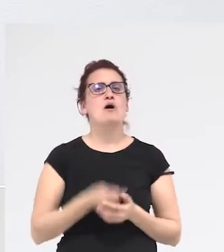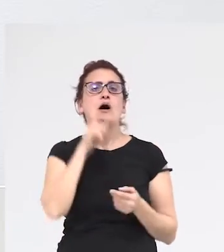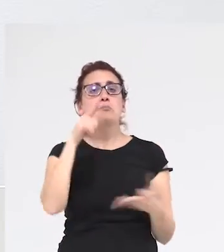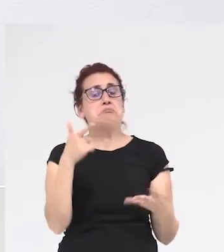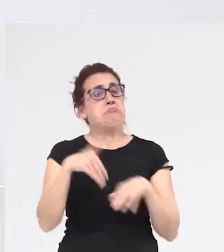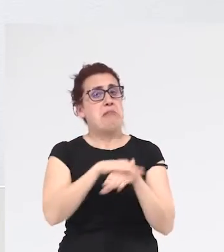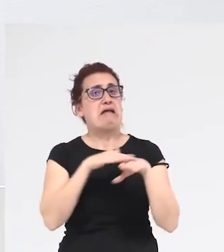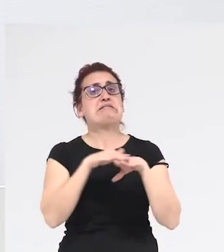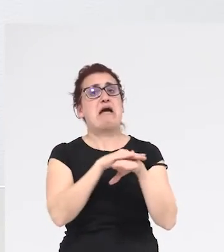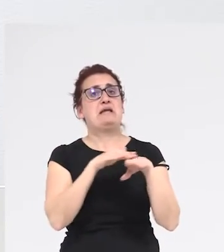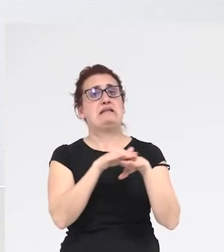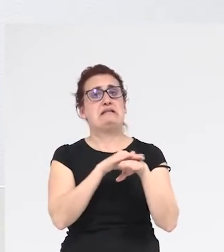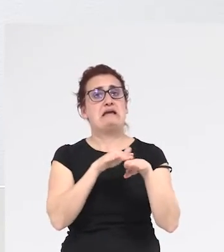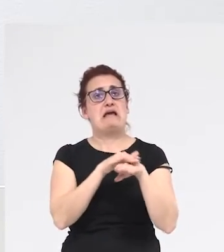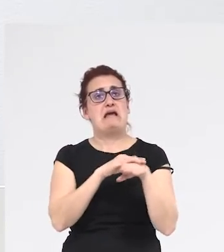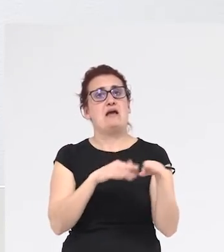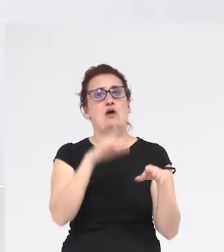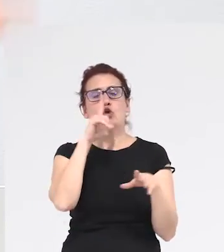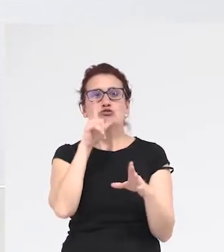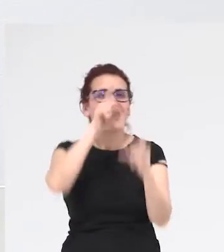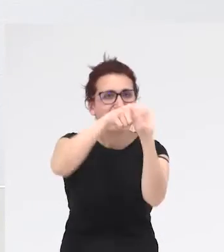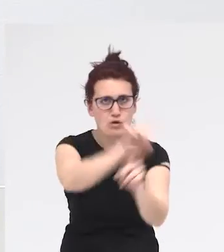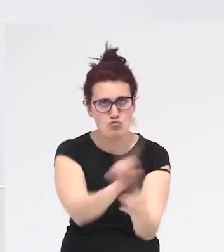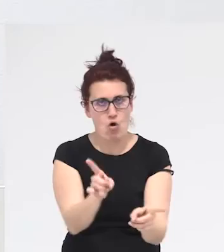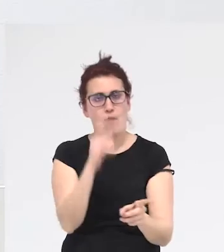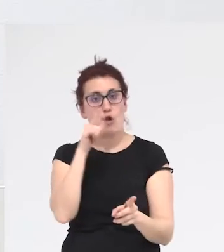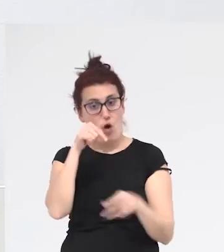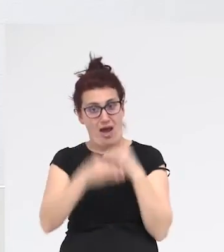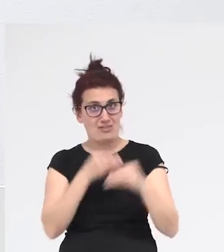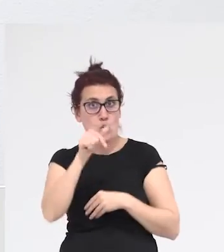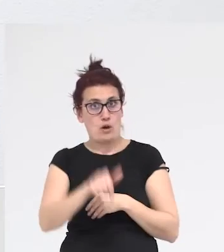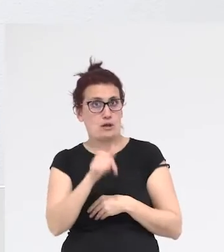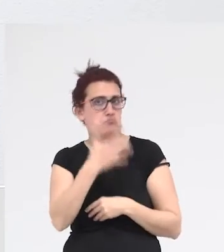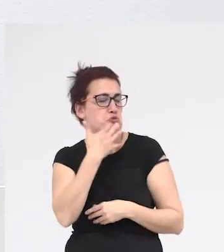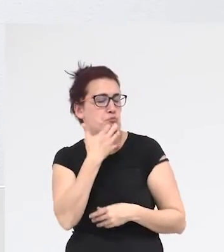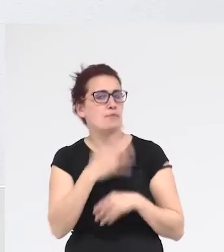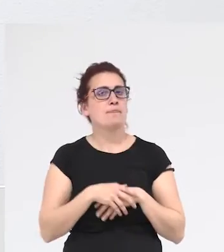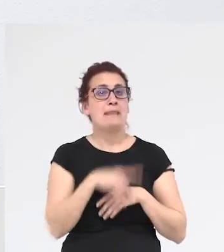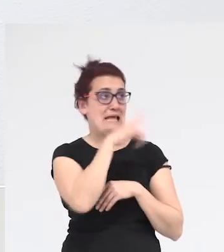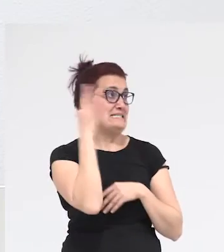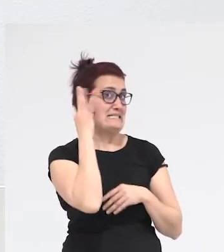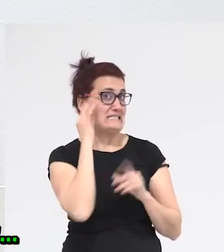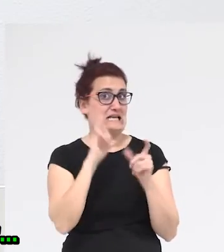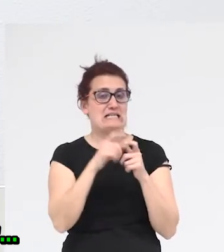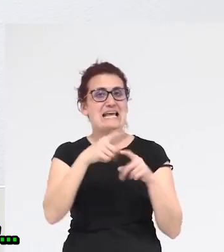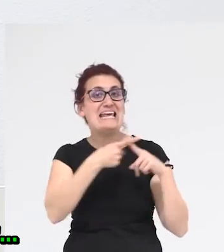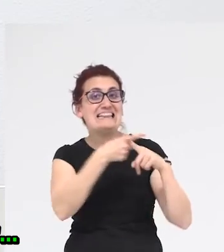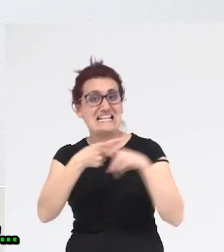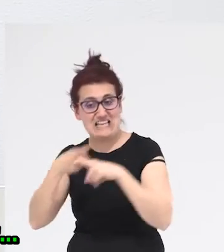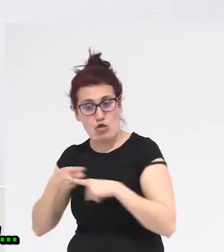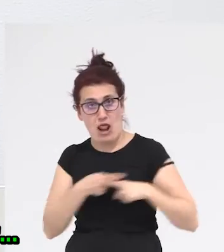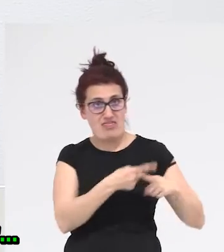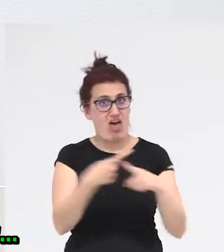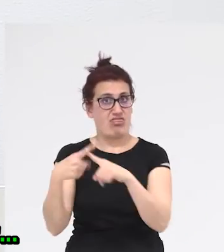básicamente, no nos vamos a meter en eso, pero solo por lanzarlo aquí, ellas están hablando de interseccionalidad porque dicen, no